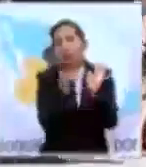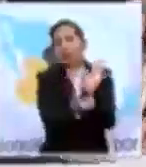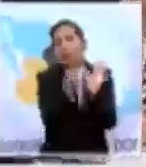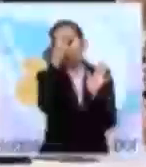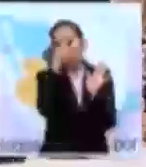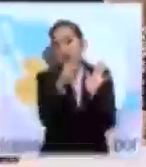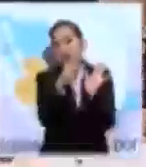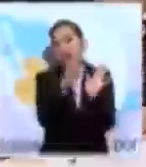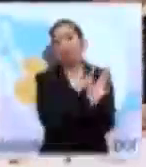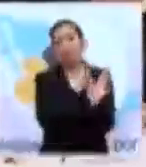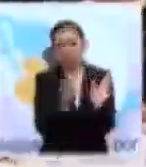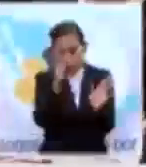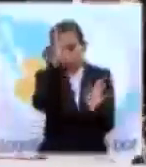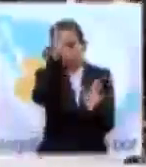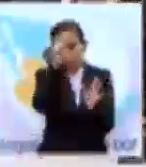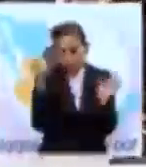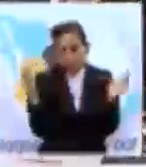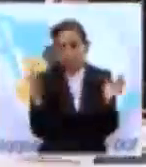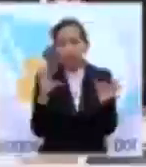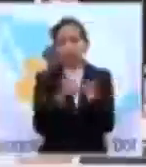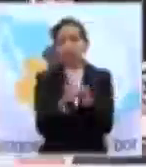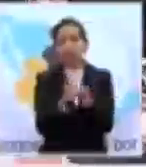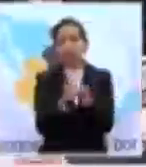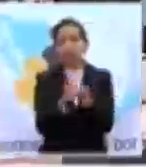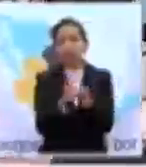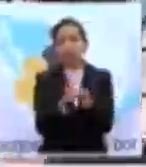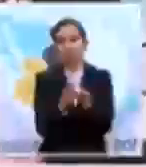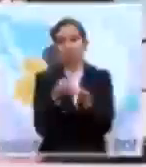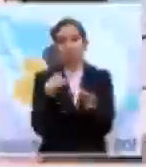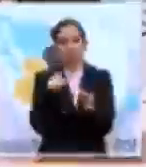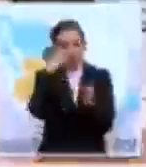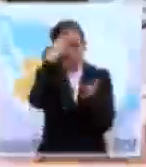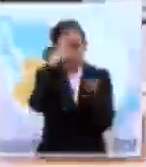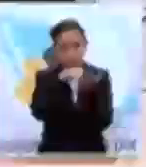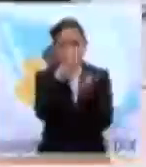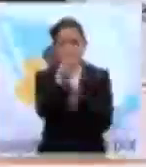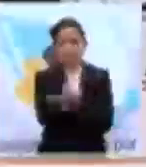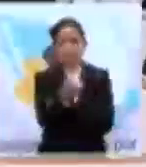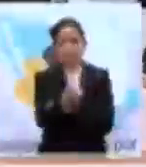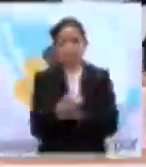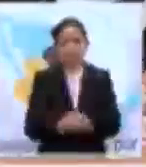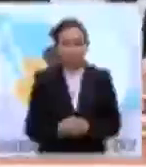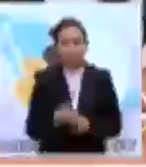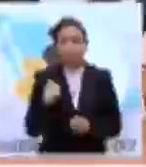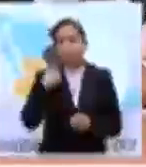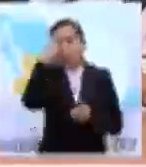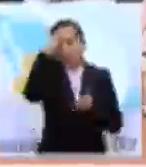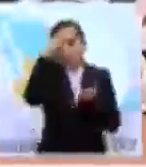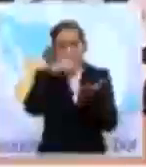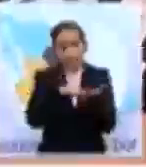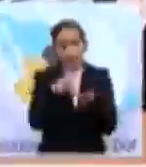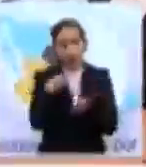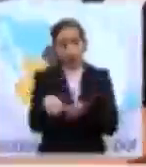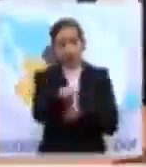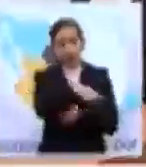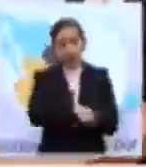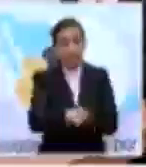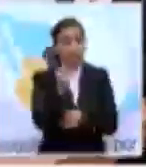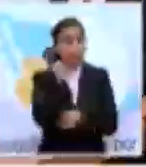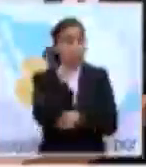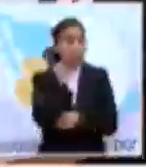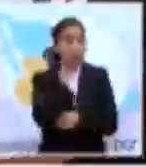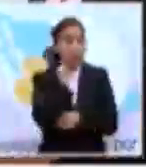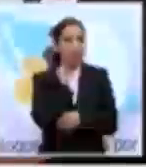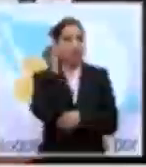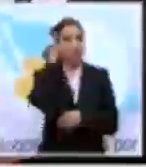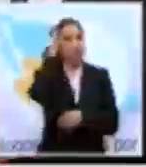más? Que nos podemos poner de acuerdo. Y yo estoy convencido de eso. Estoy convencido de que este Senado de la República